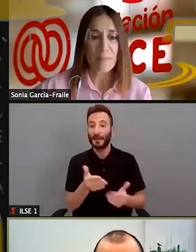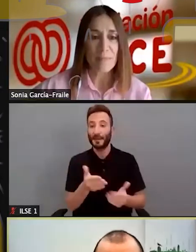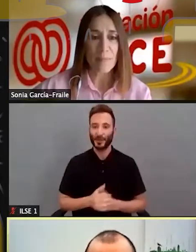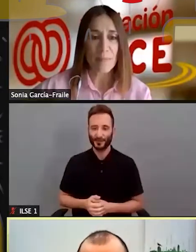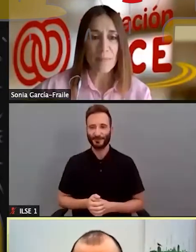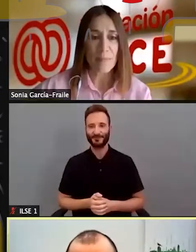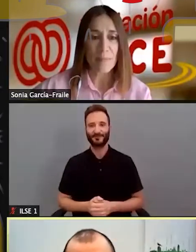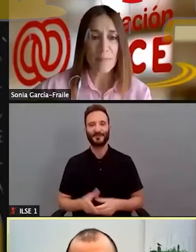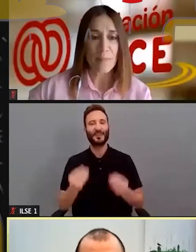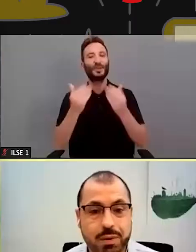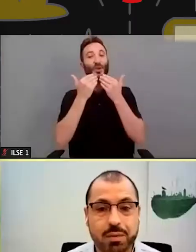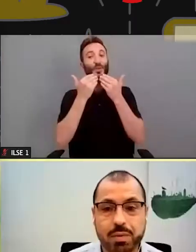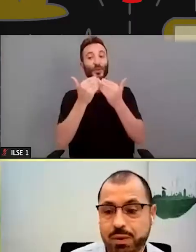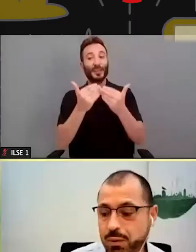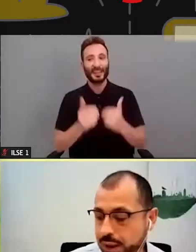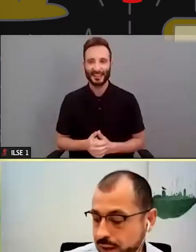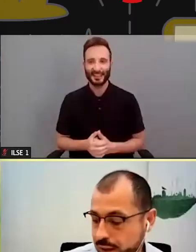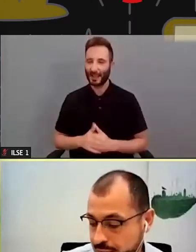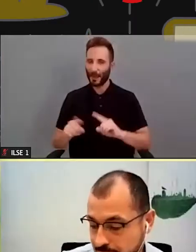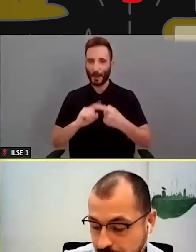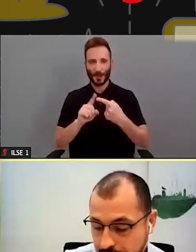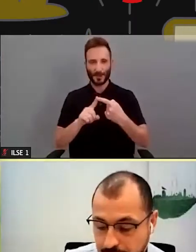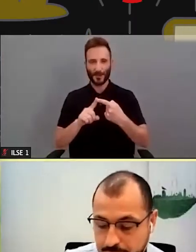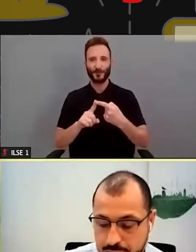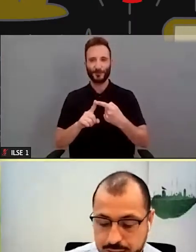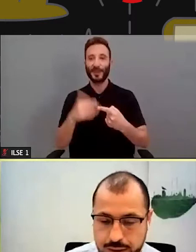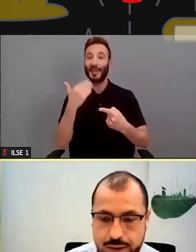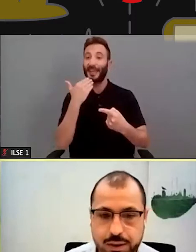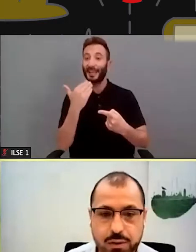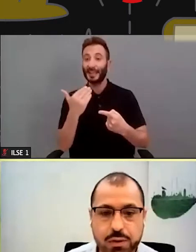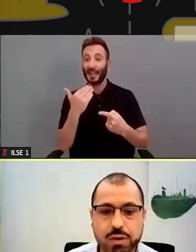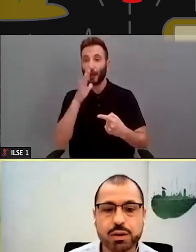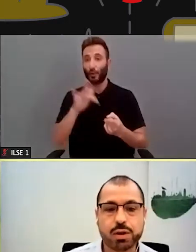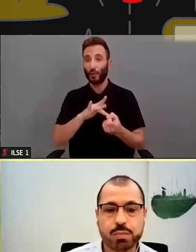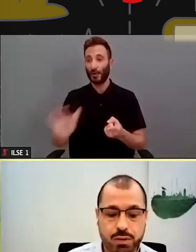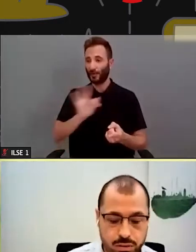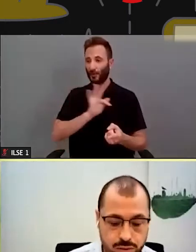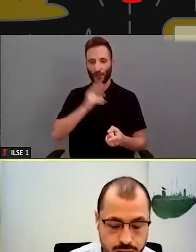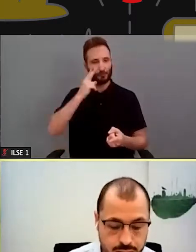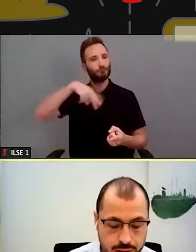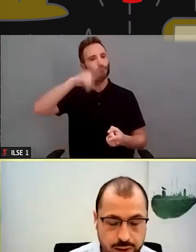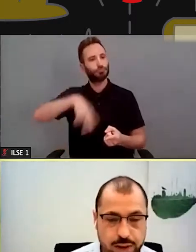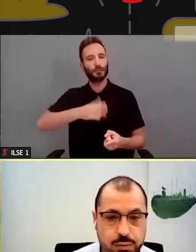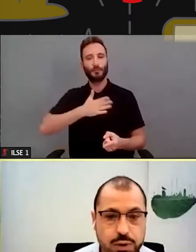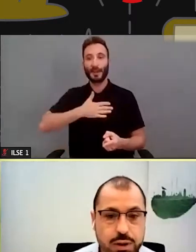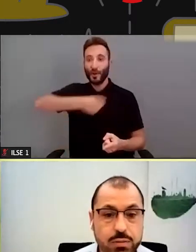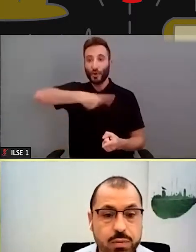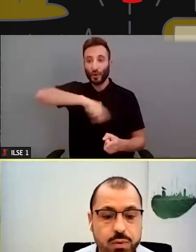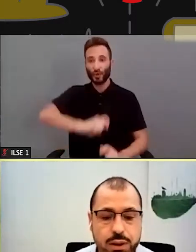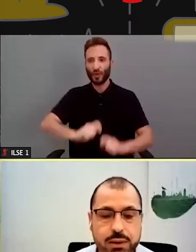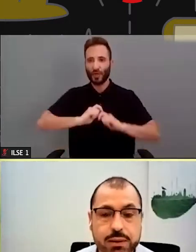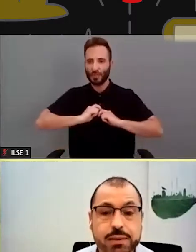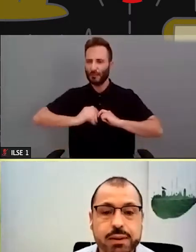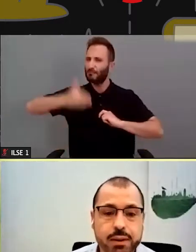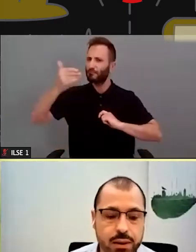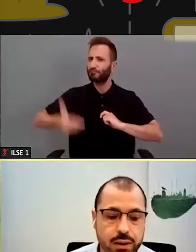Muchas gracias. En primer lugar, agradecer este reconocimiento que para nosotros es muy